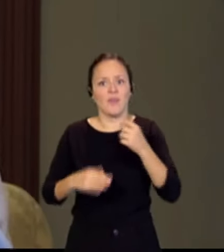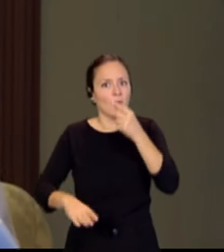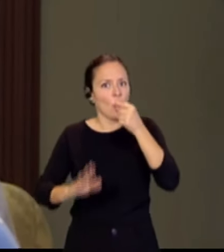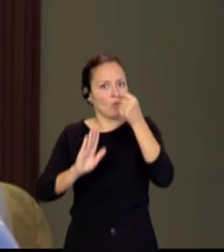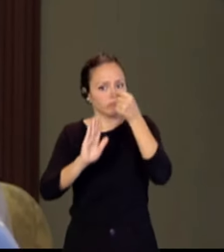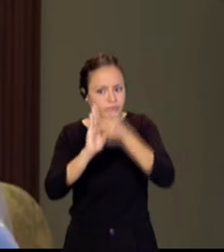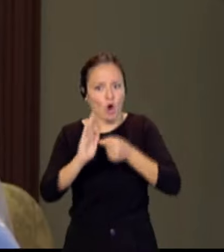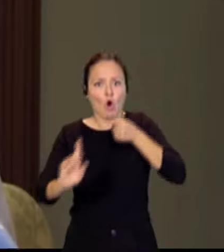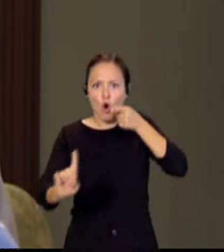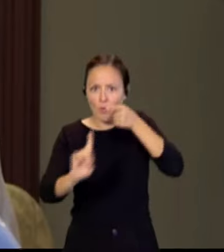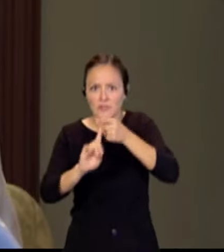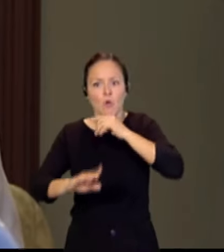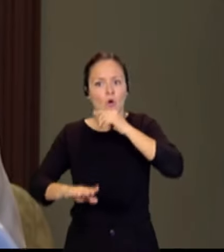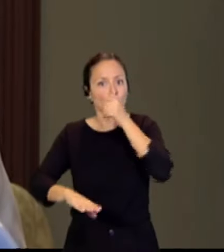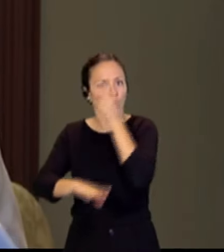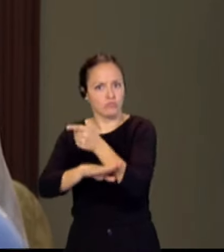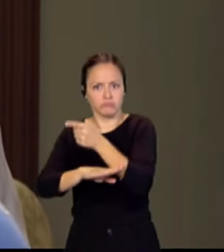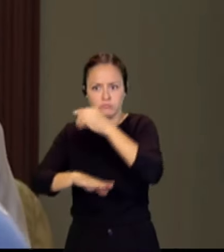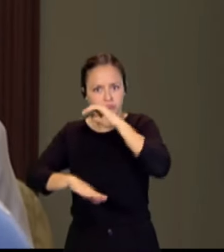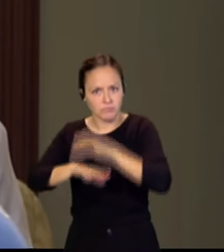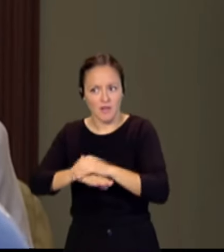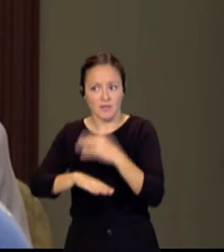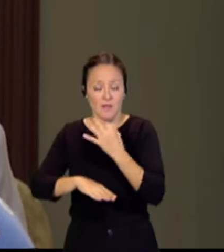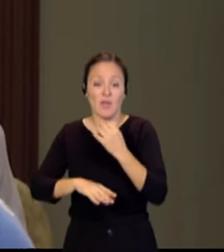hicieran por decreto ley para que no